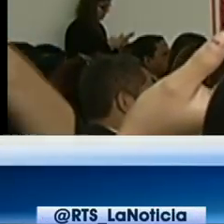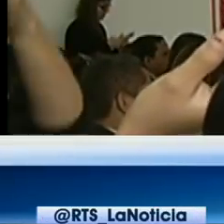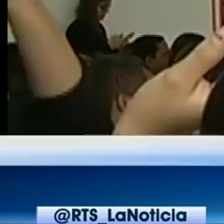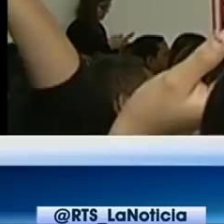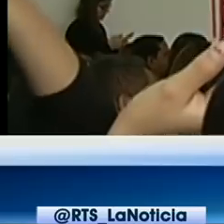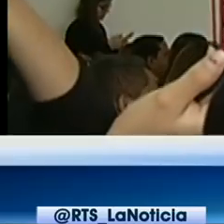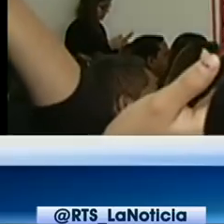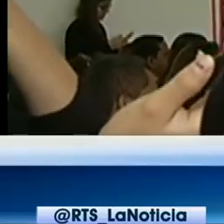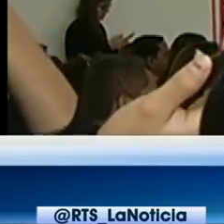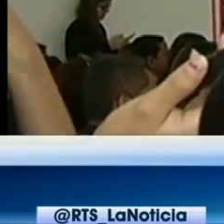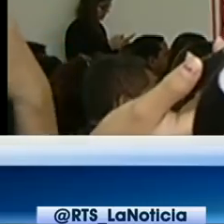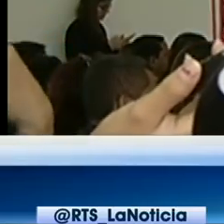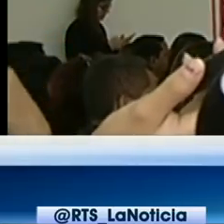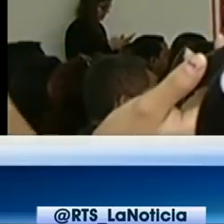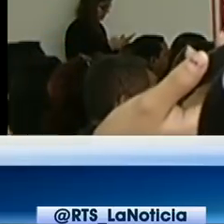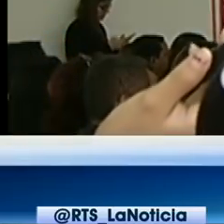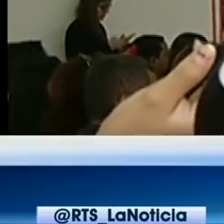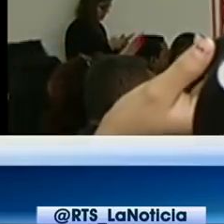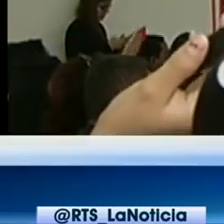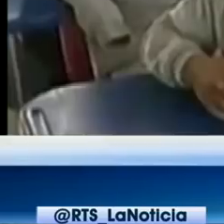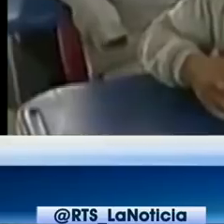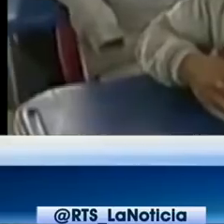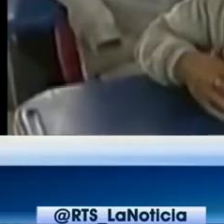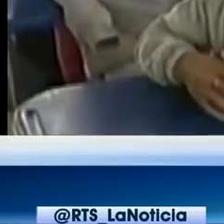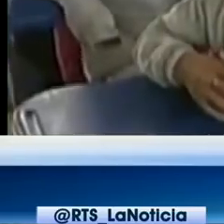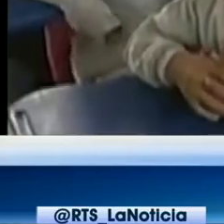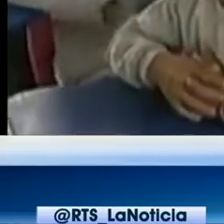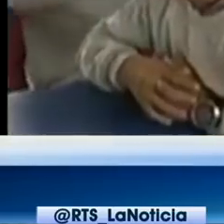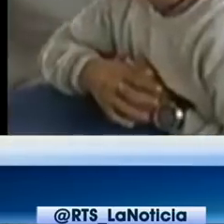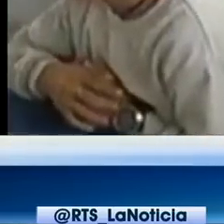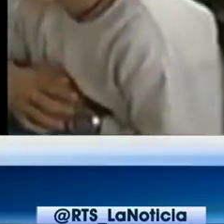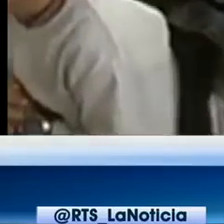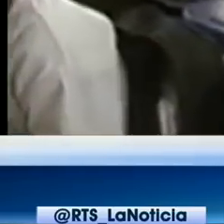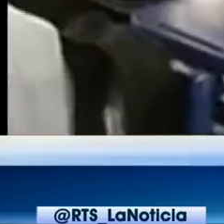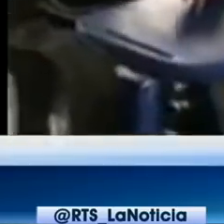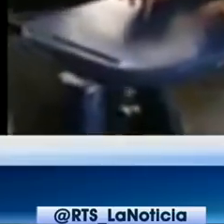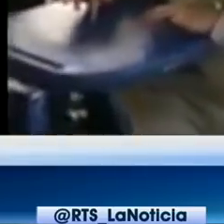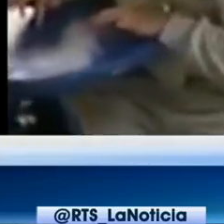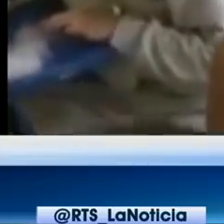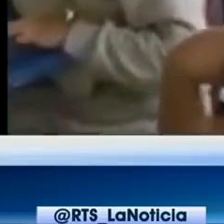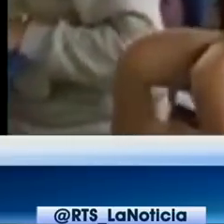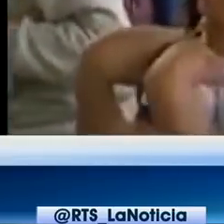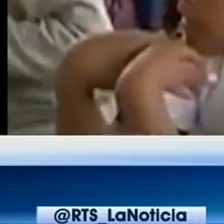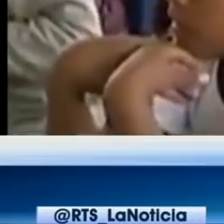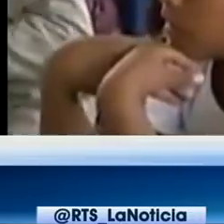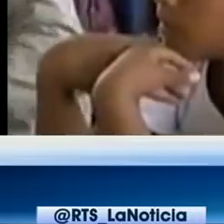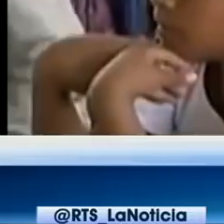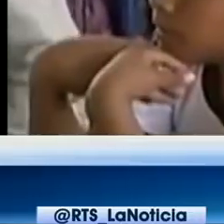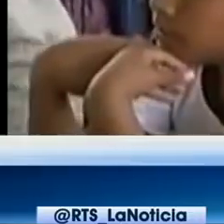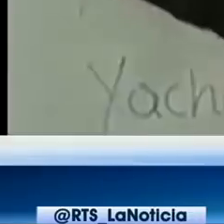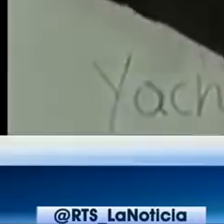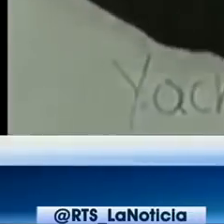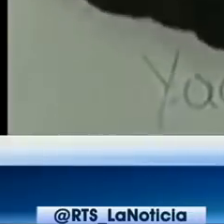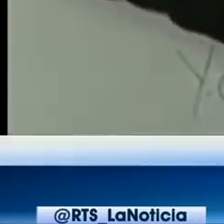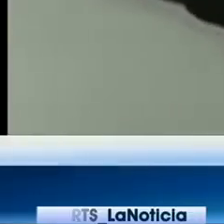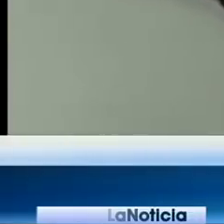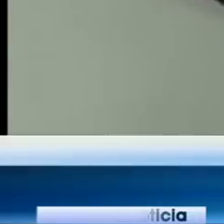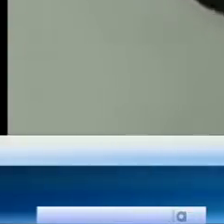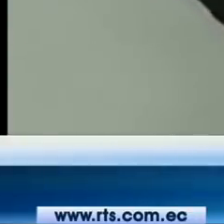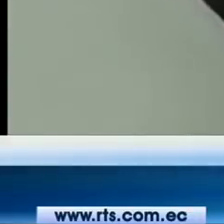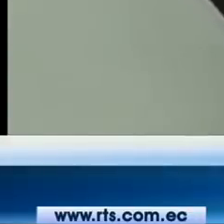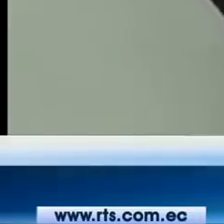encontrando el lienzo en el más grande así se va recuperando espacios rescatando la identidad y cultura